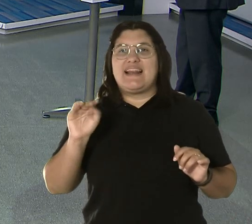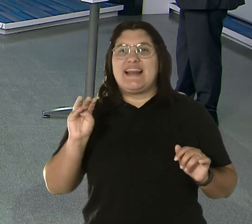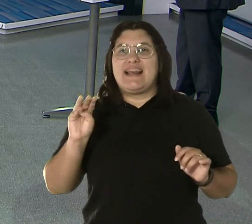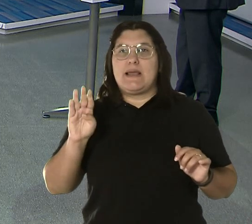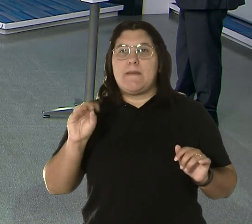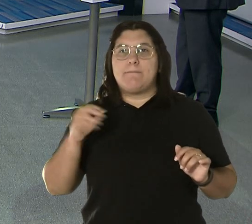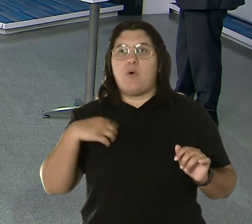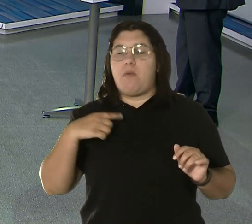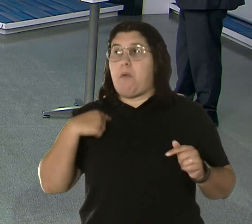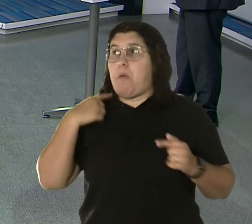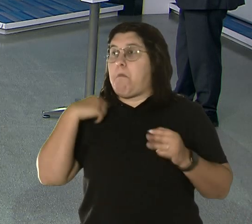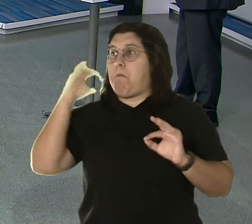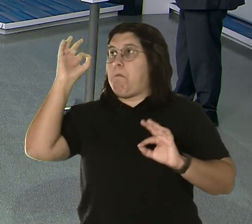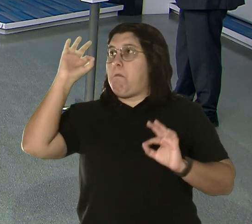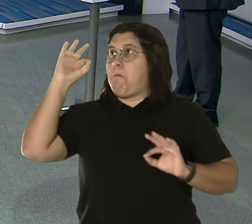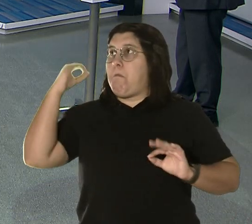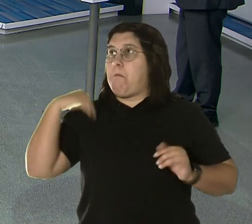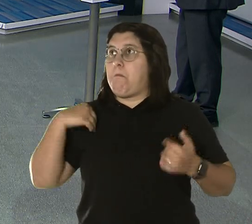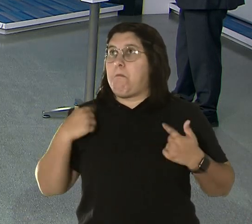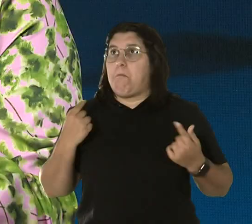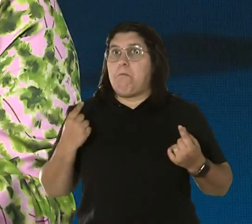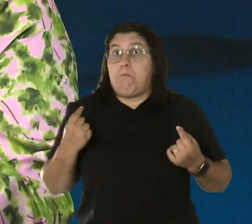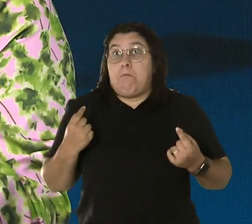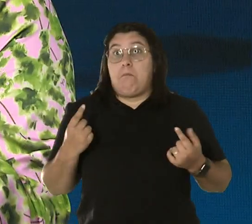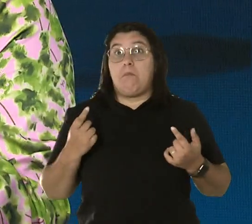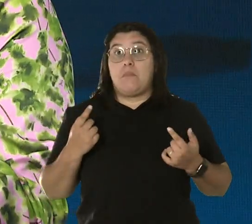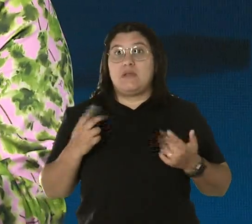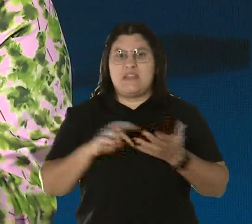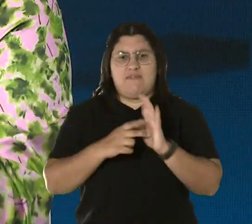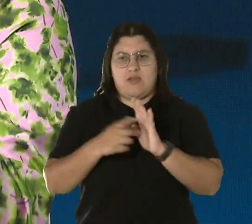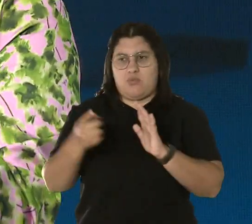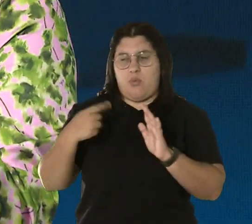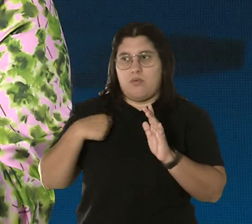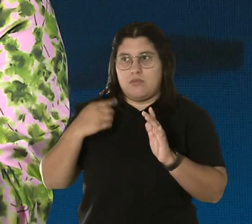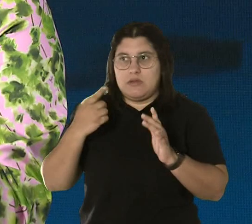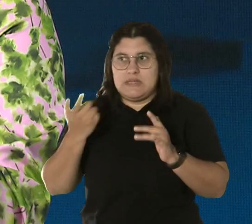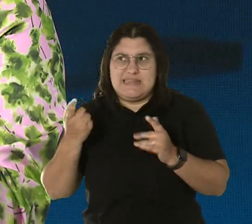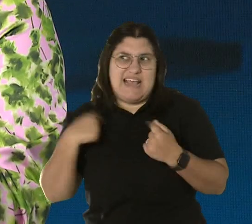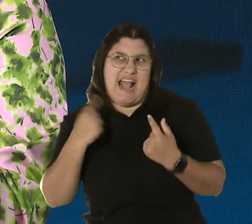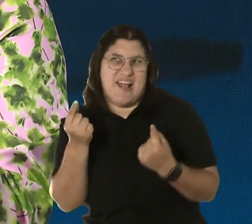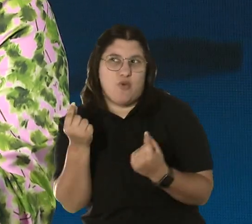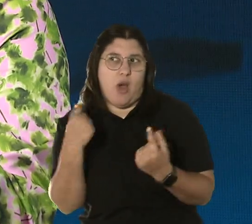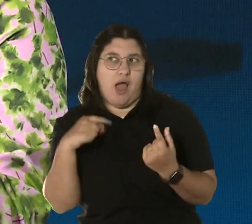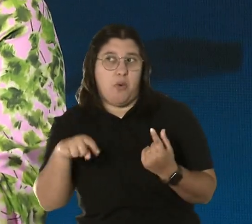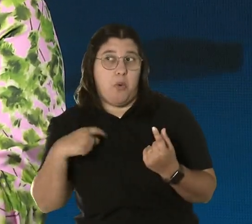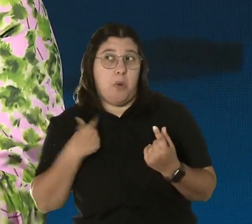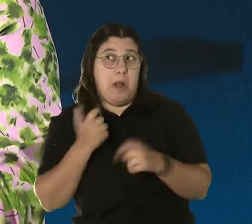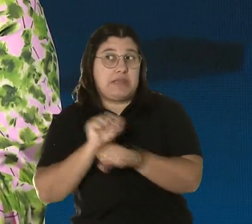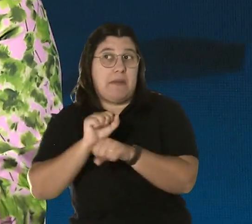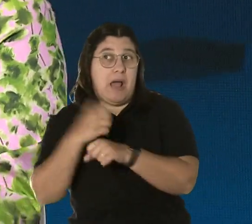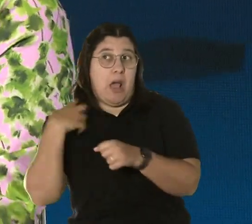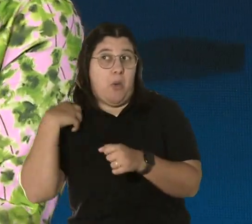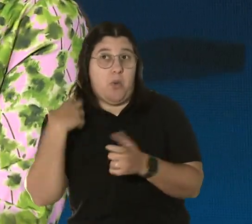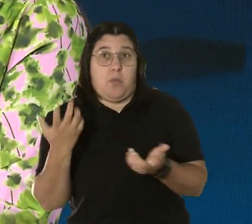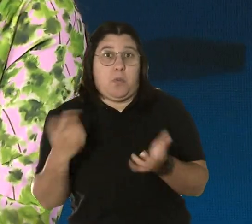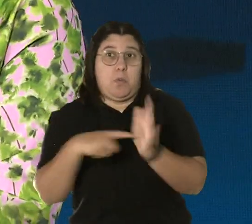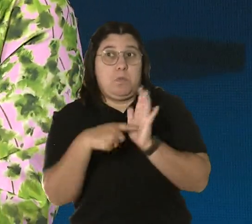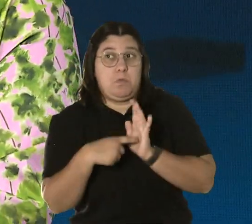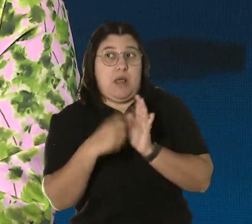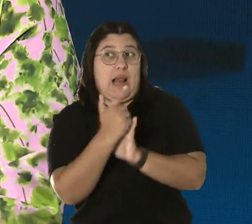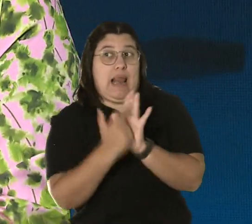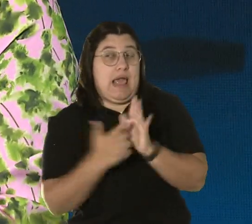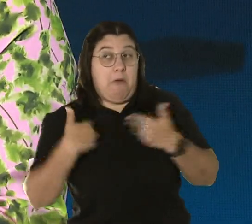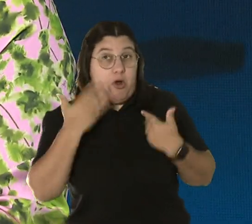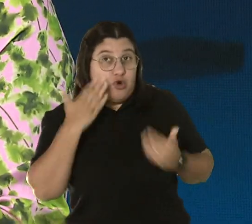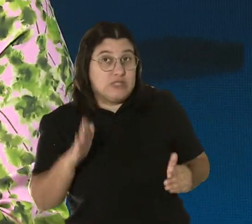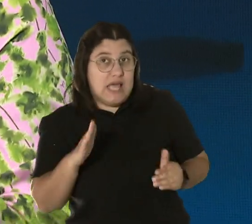en ese limbo es que estás tratando de conocer cuáles son mis responsabilidades, cuáles son las obligaciones del patrono y las del empleado, y eso crea el limbo